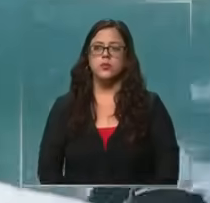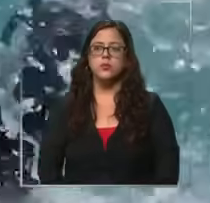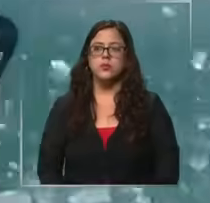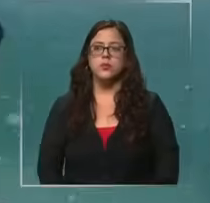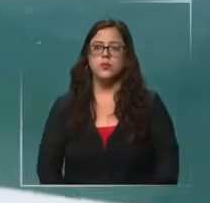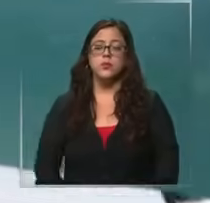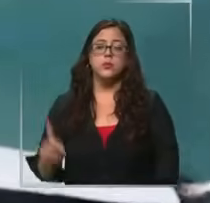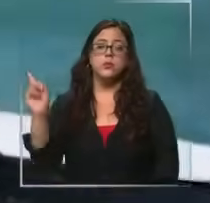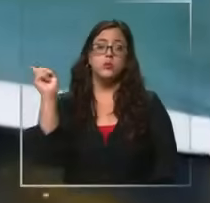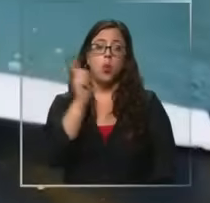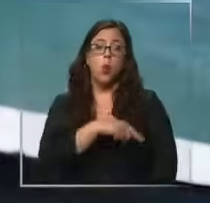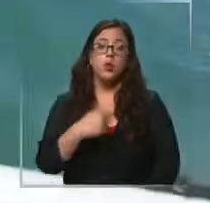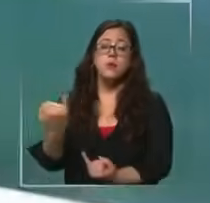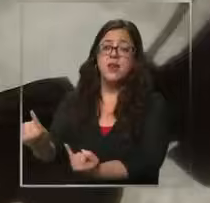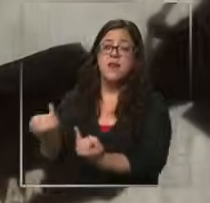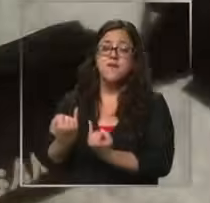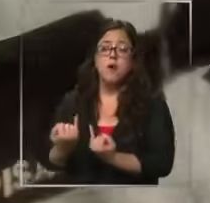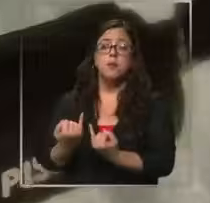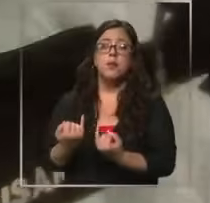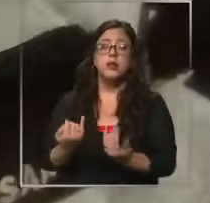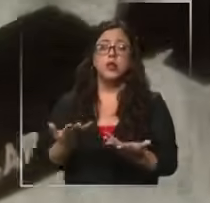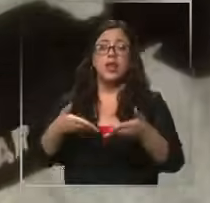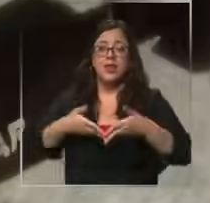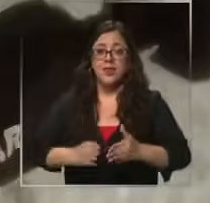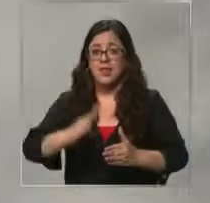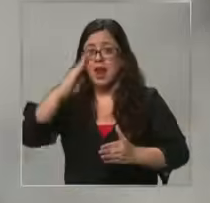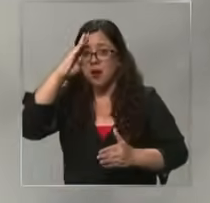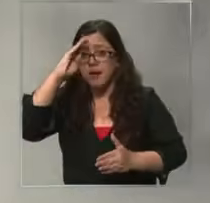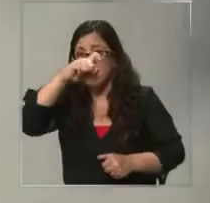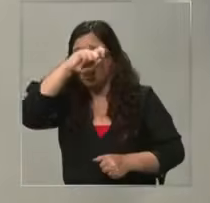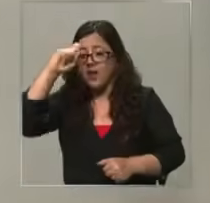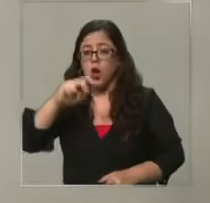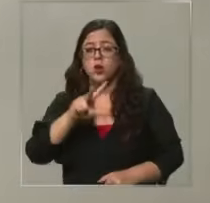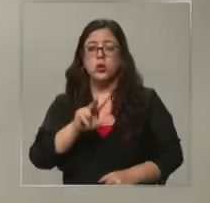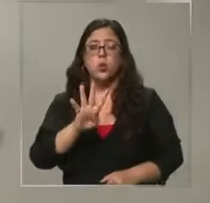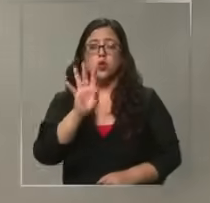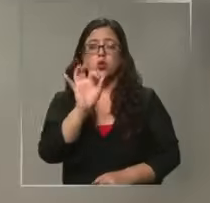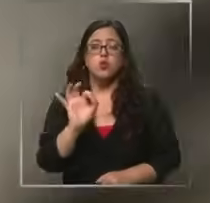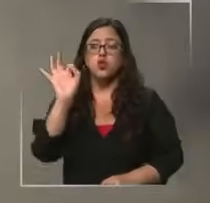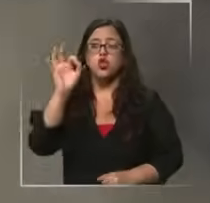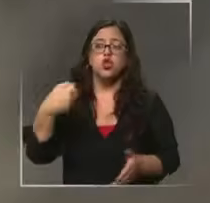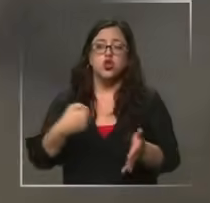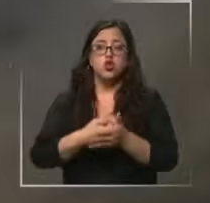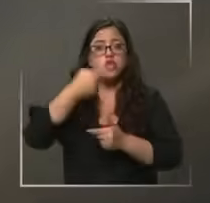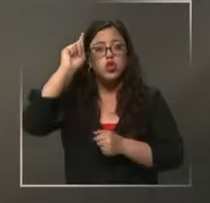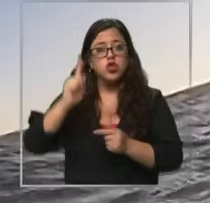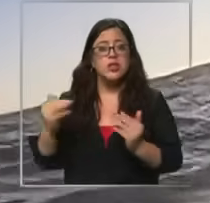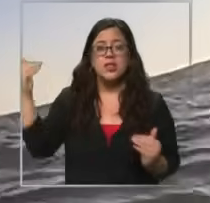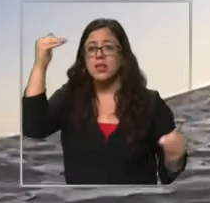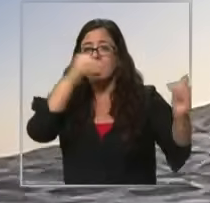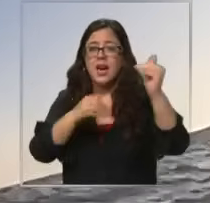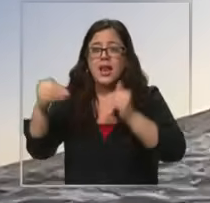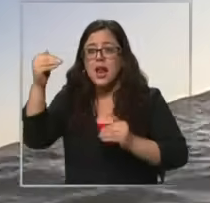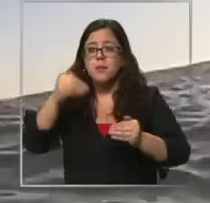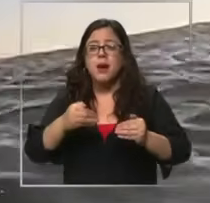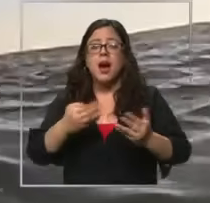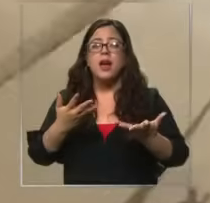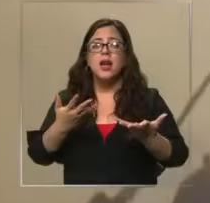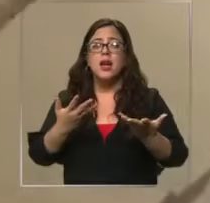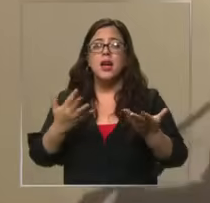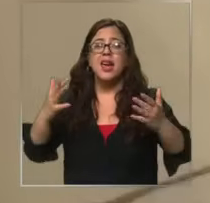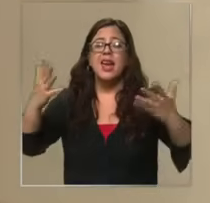Según los últimos antecedentes de la Armada, en el verano, el 84% de accidentes en el mar se registraron en